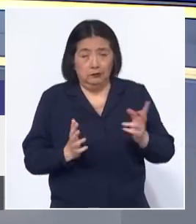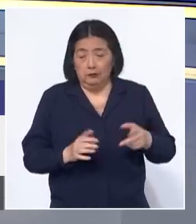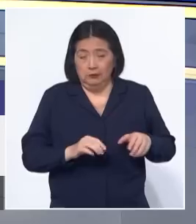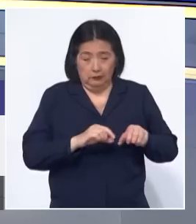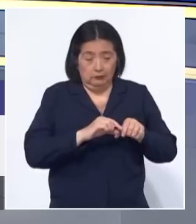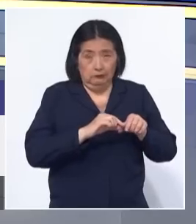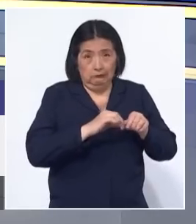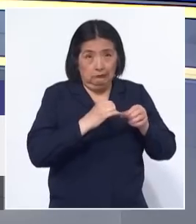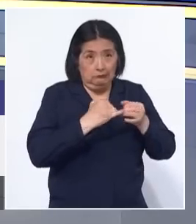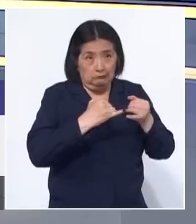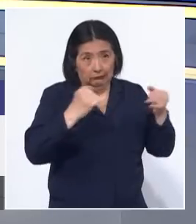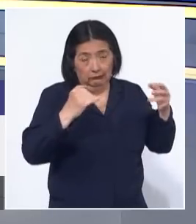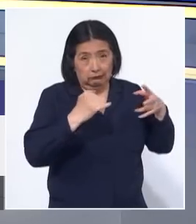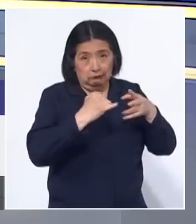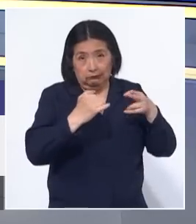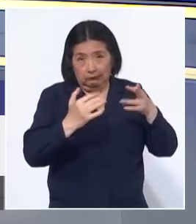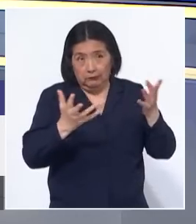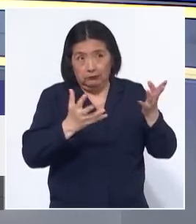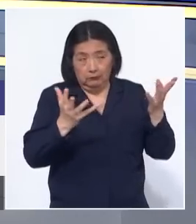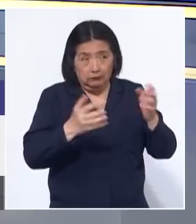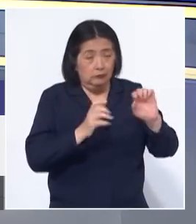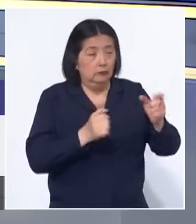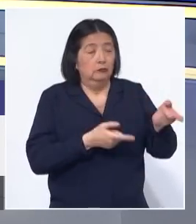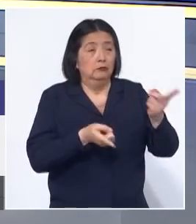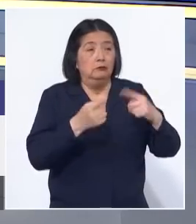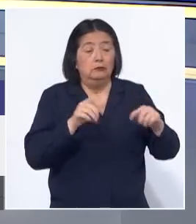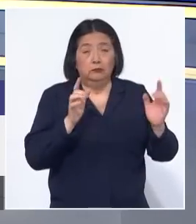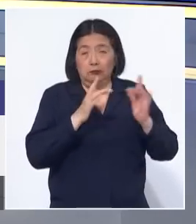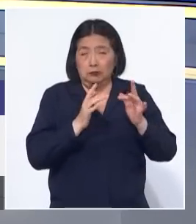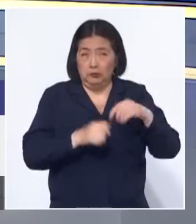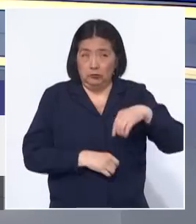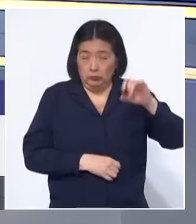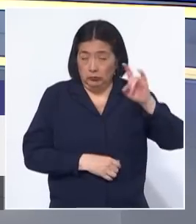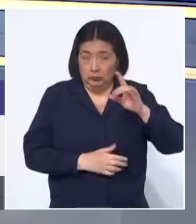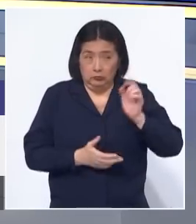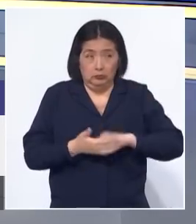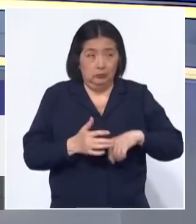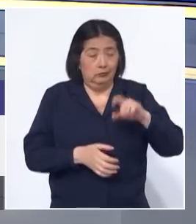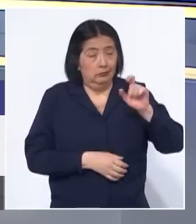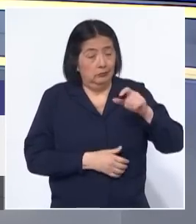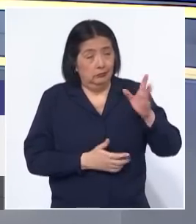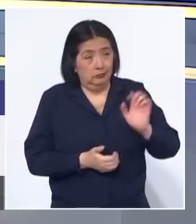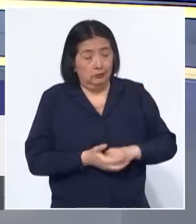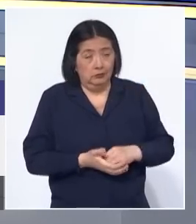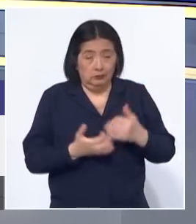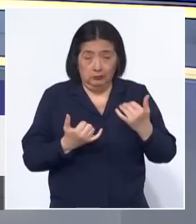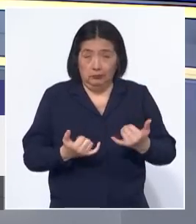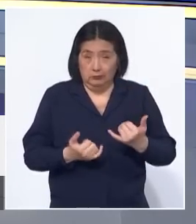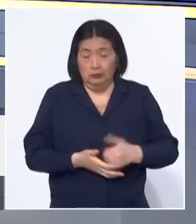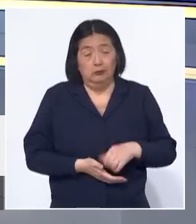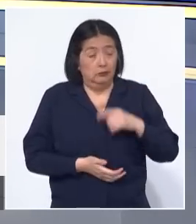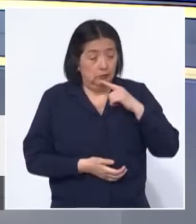fibra óptica por el tema del Metropolitano, ¿cuándo va a regresar? ¿Se dan cuenta lo urgente y lo necesario? Hoy es